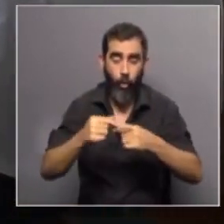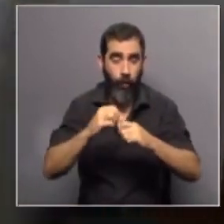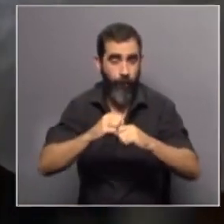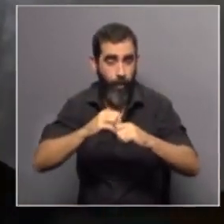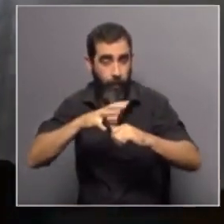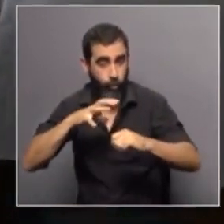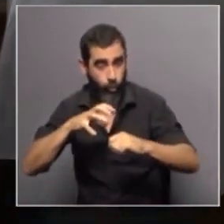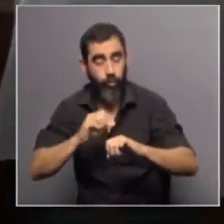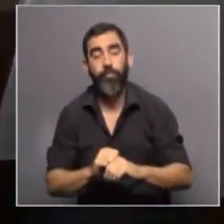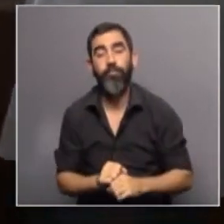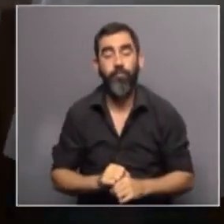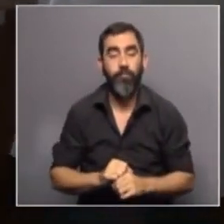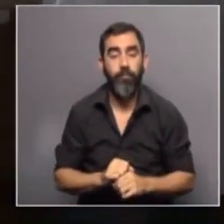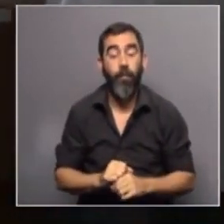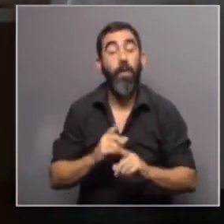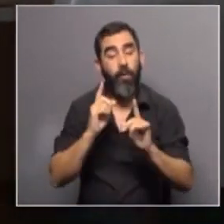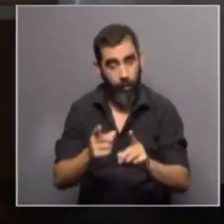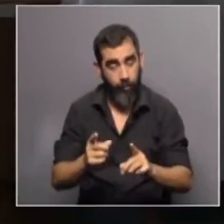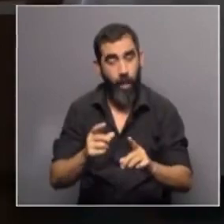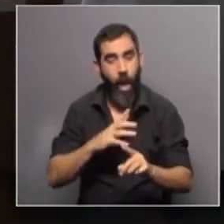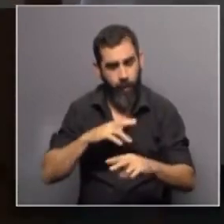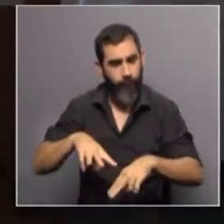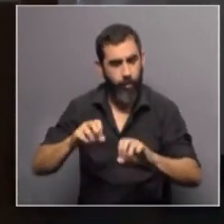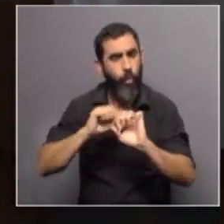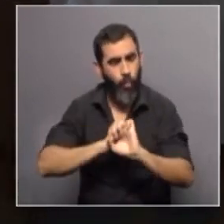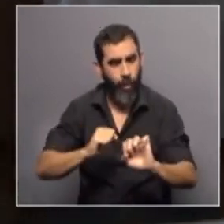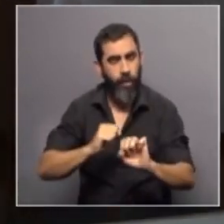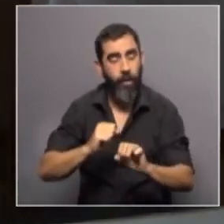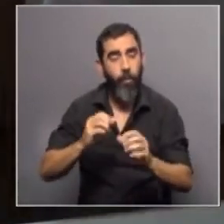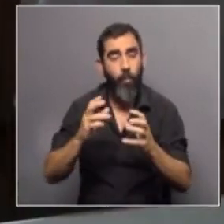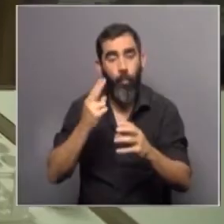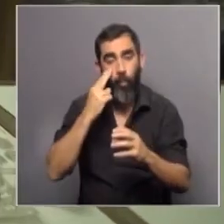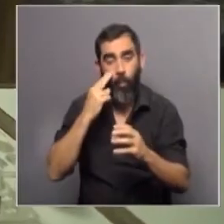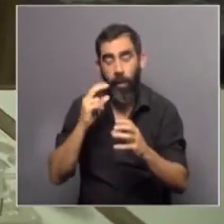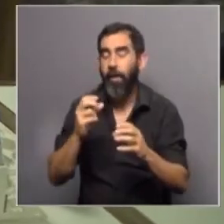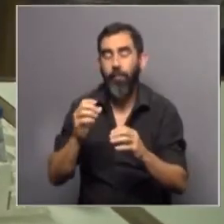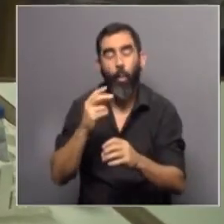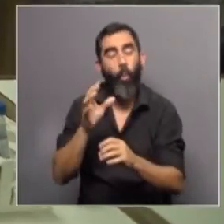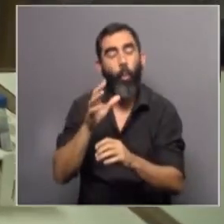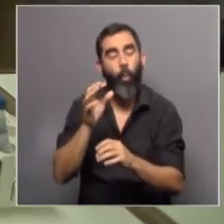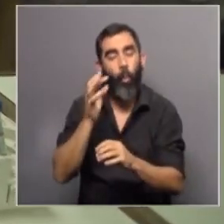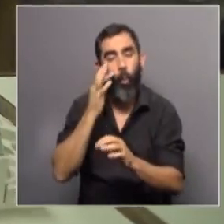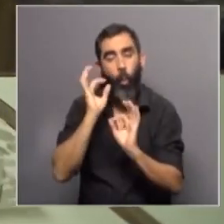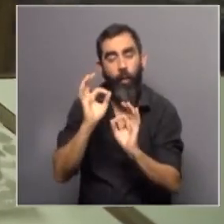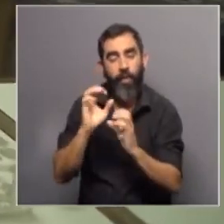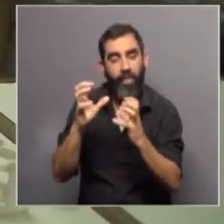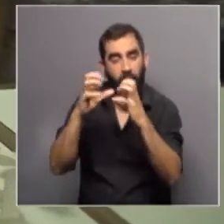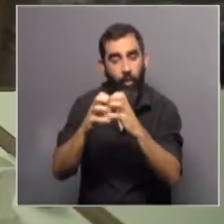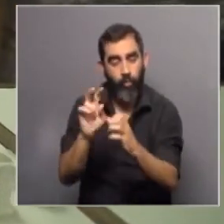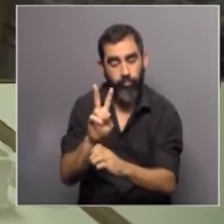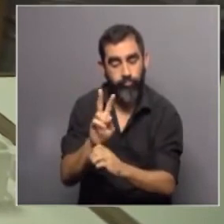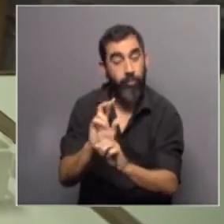antiinflamatorios. También hay estudios que prueban que pueden ser neuroprotectores. Entonces nosotros, en una